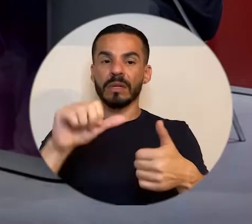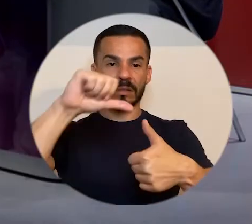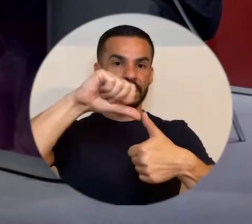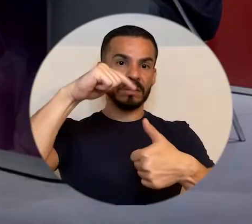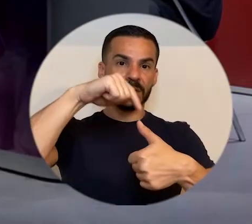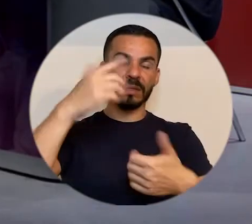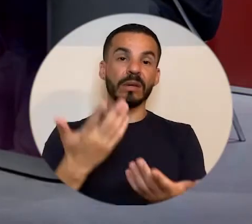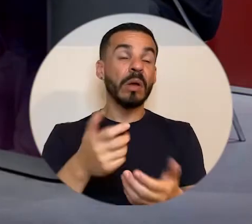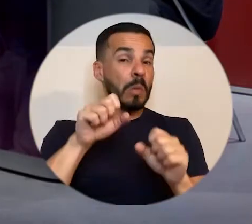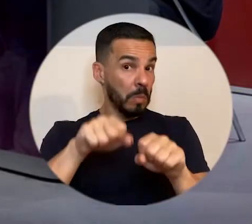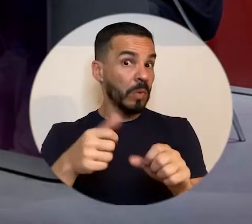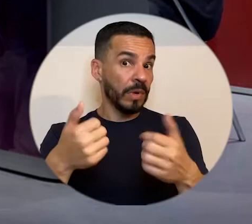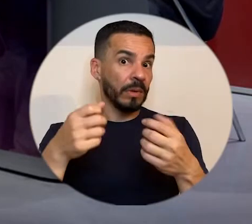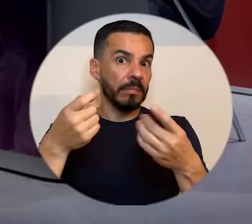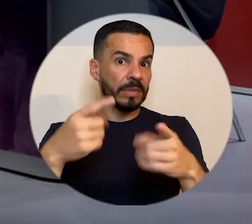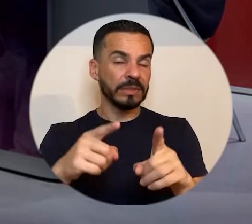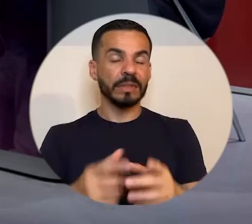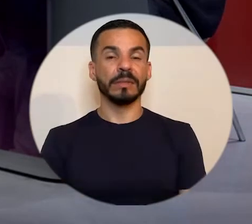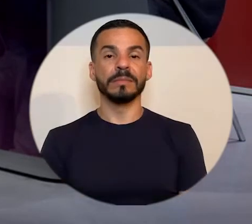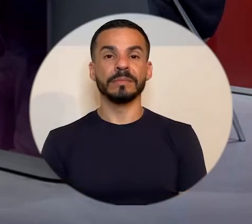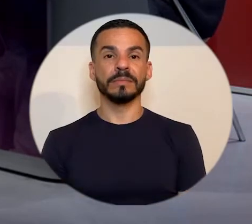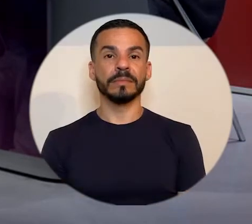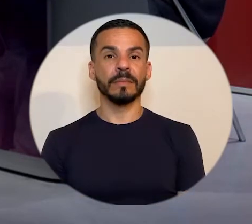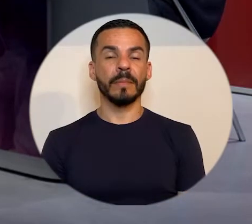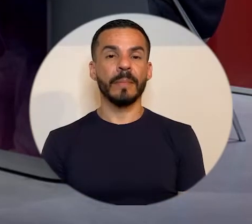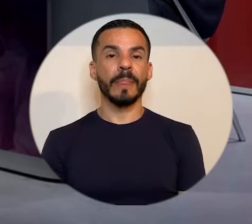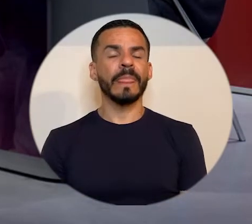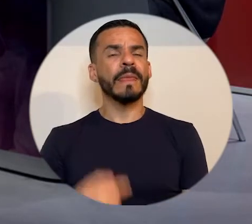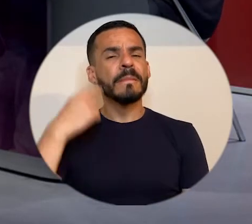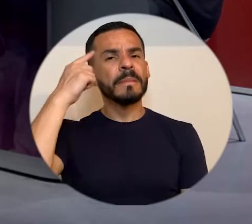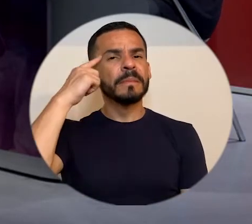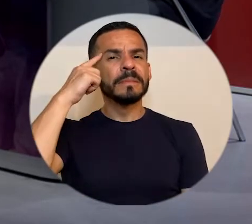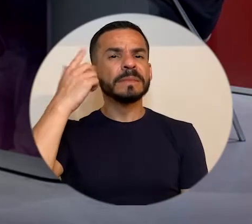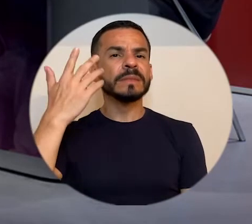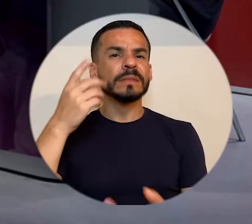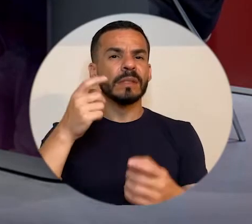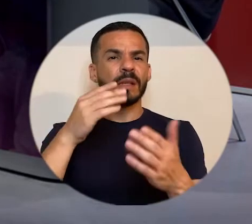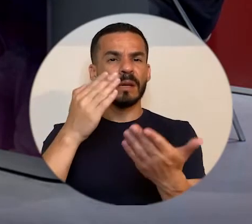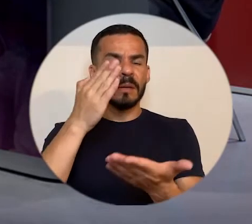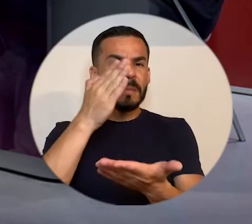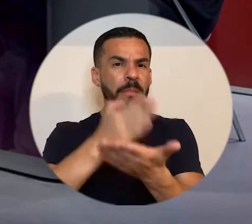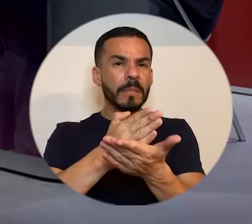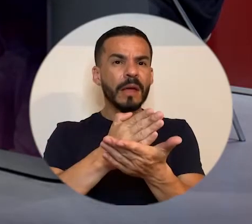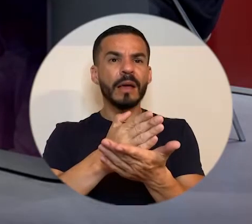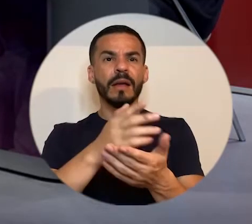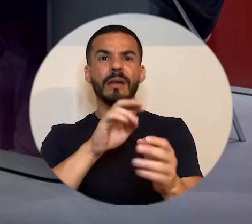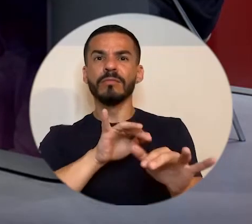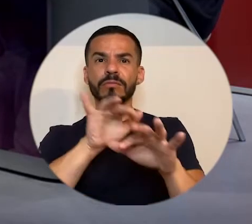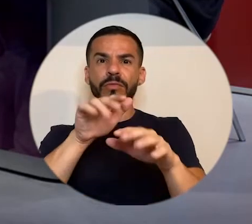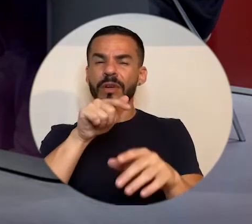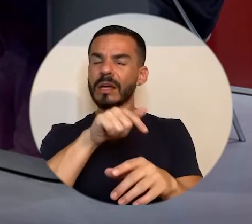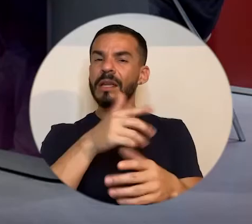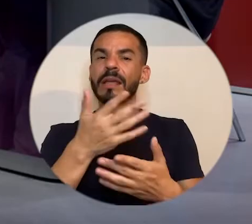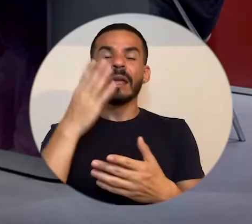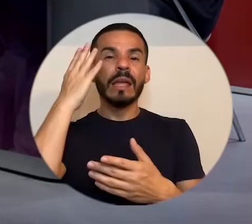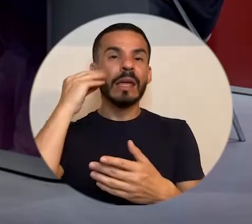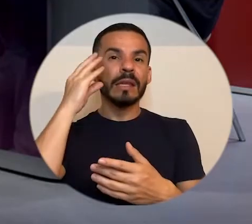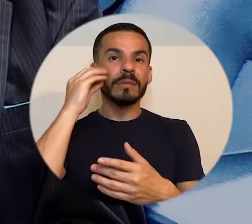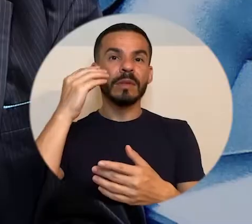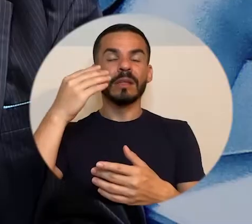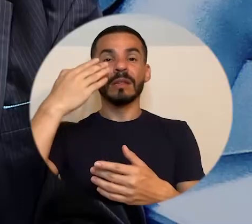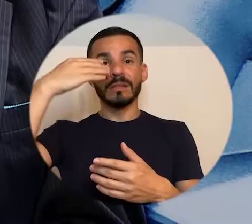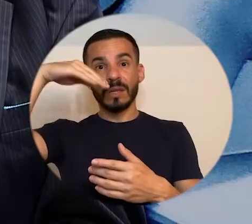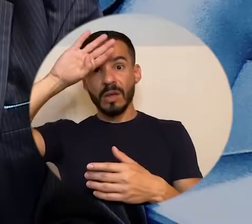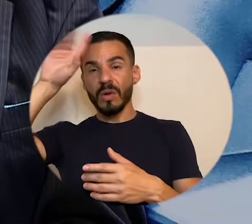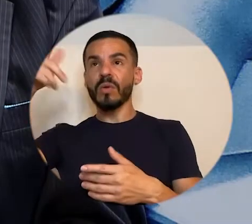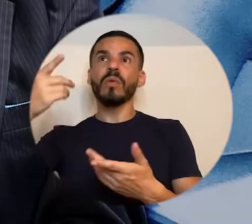Nicaragua. Que eso se puede dar. Ahora, lo que pasa es que pensar en medidas de bloqueo, ya la experiencia de Cuba